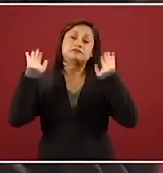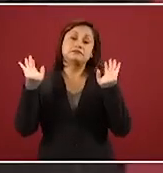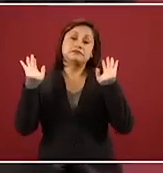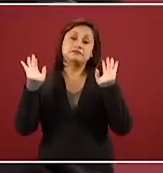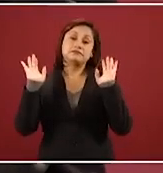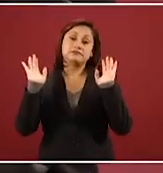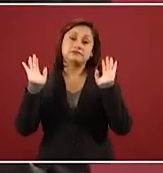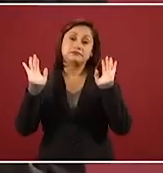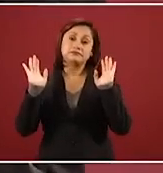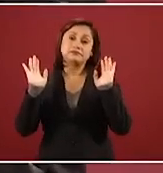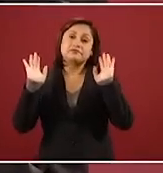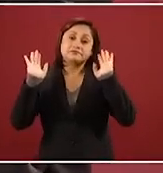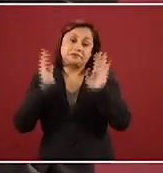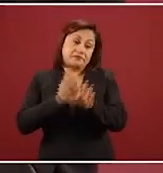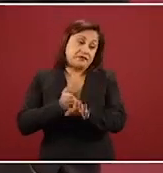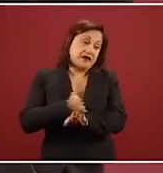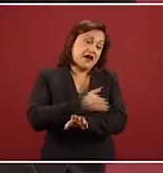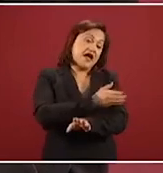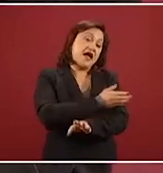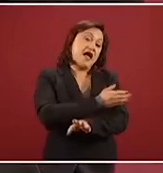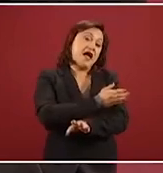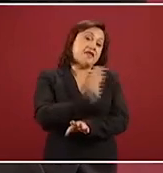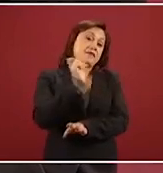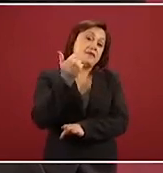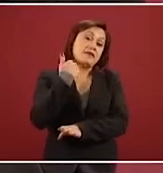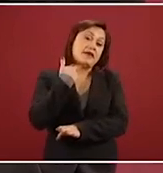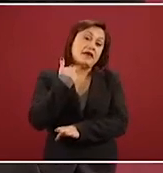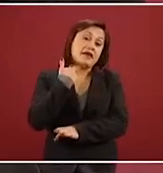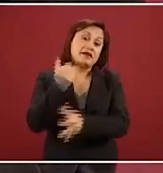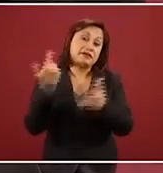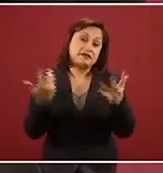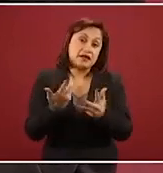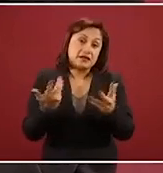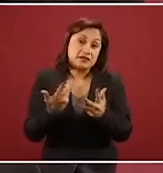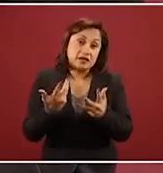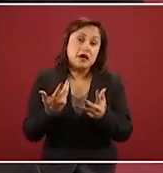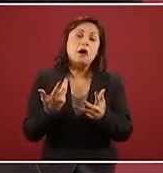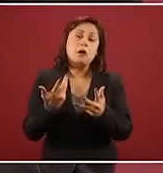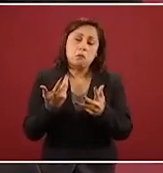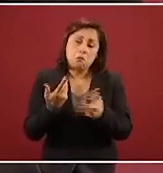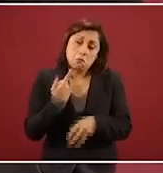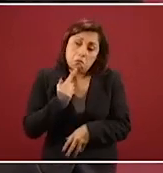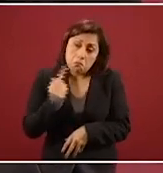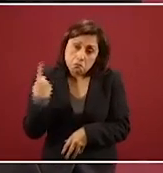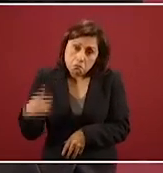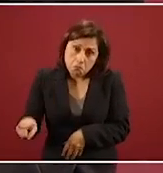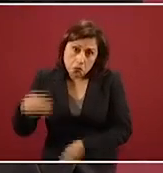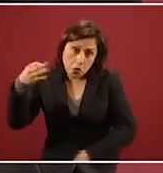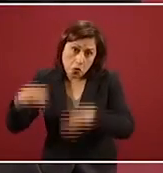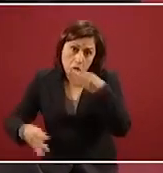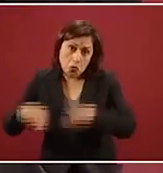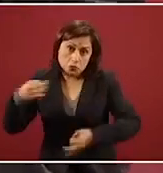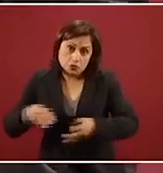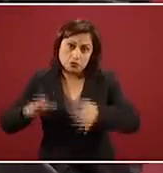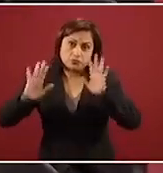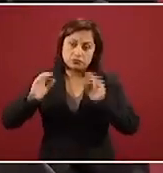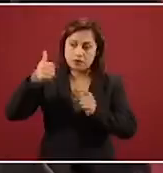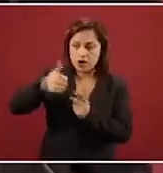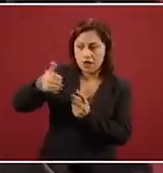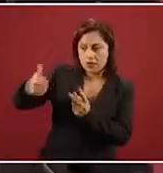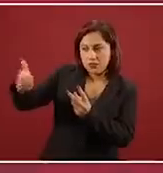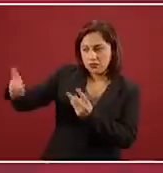y pues cada quien tiene que responder pero entiendo